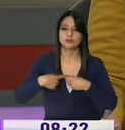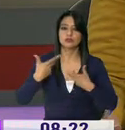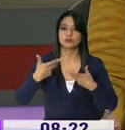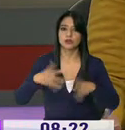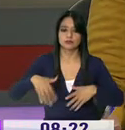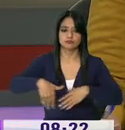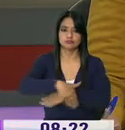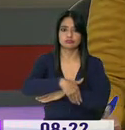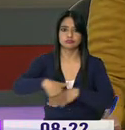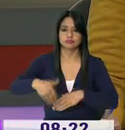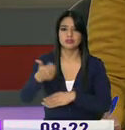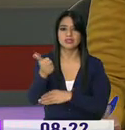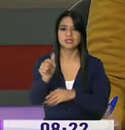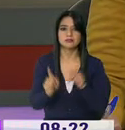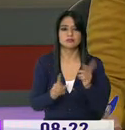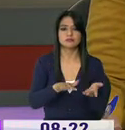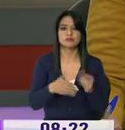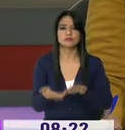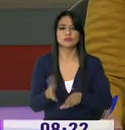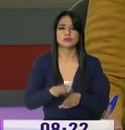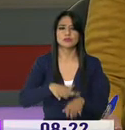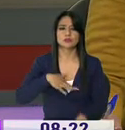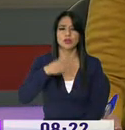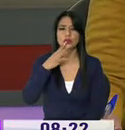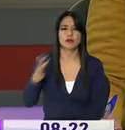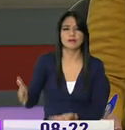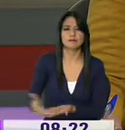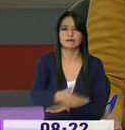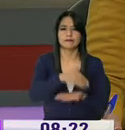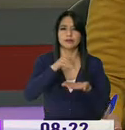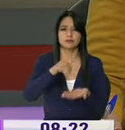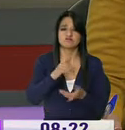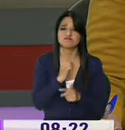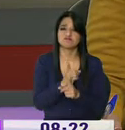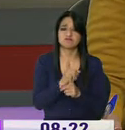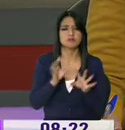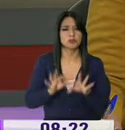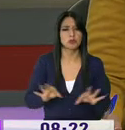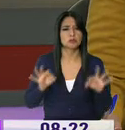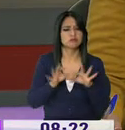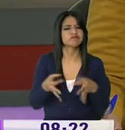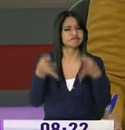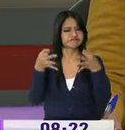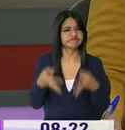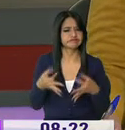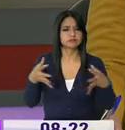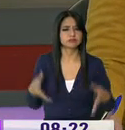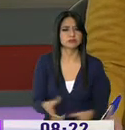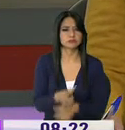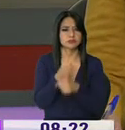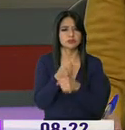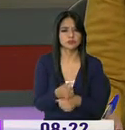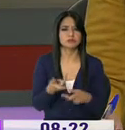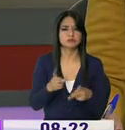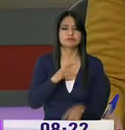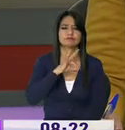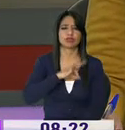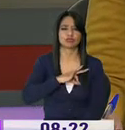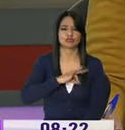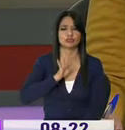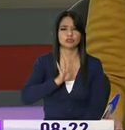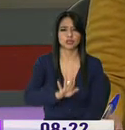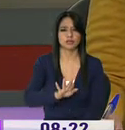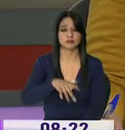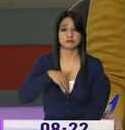calles 10 personas muertas por COVID-19, por lo que resaltó la necesidad de cumplir con las medidas de seguridad y de tener conciencia para evitar